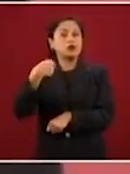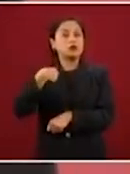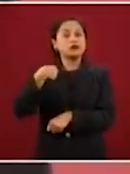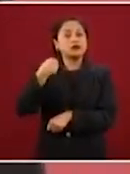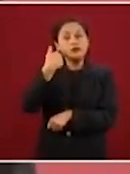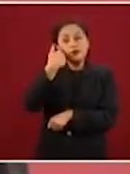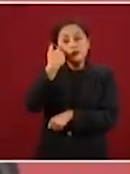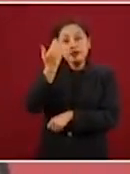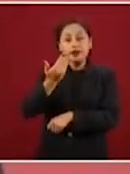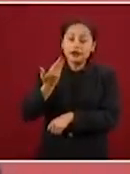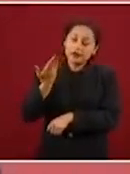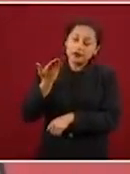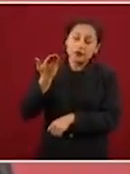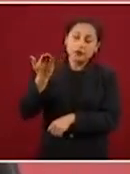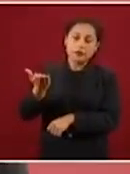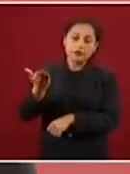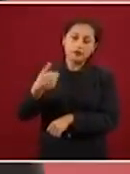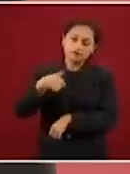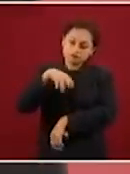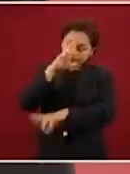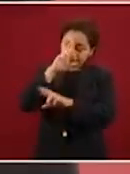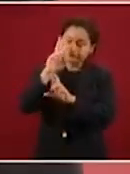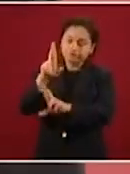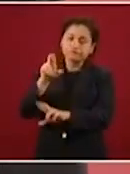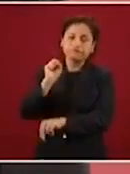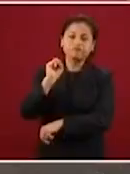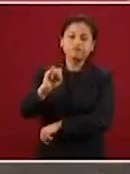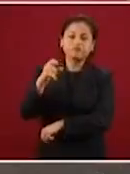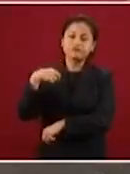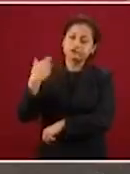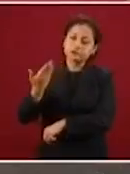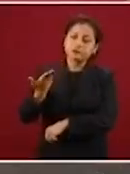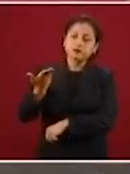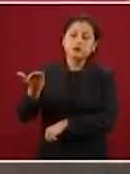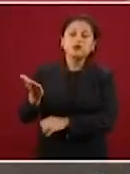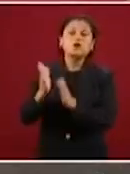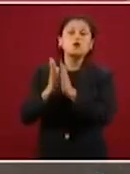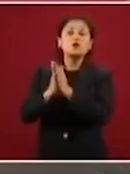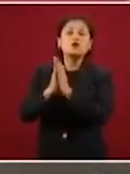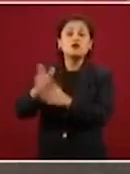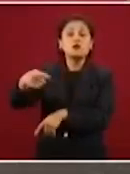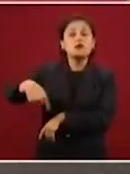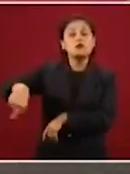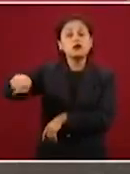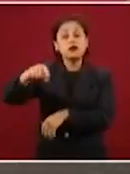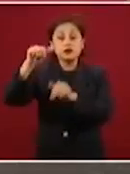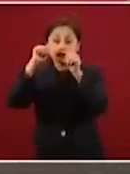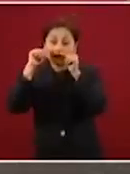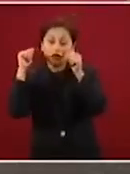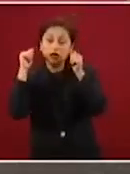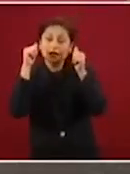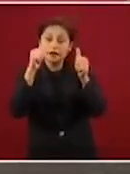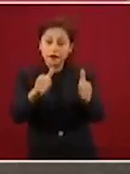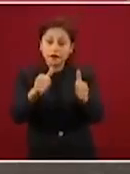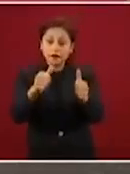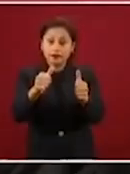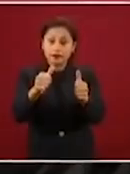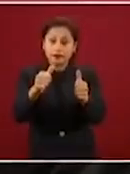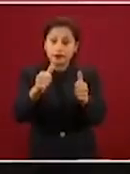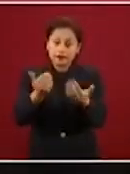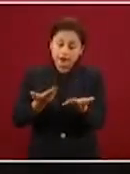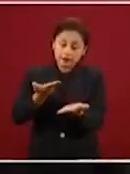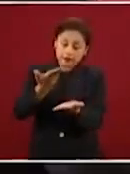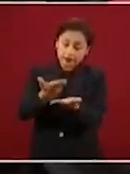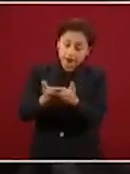pedirles de manera respetuosa que se atienda la iniciativa para elevar a